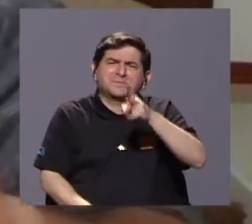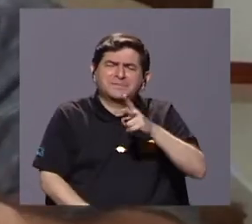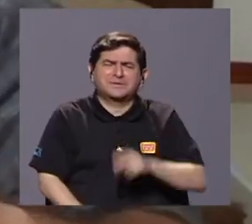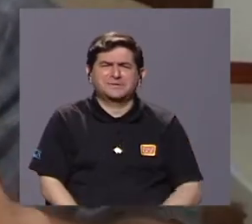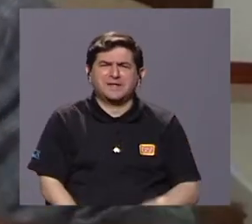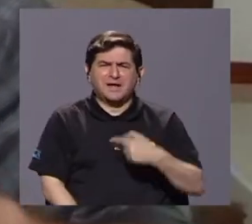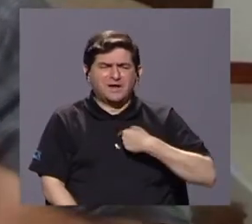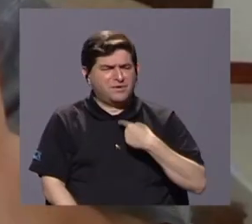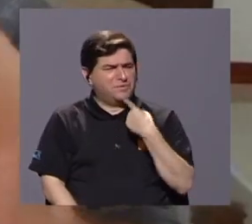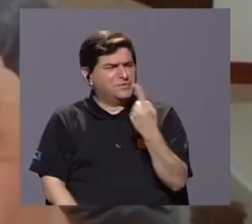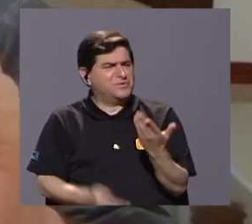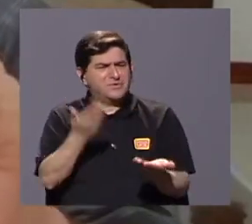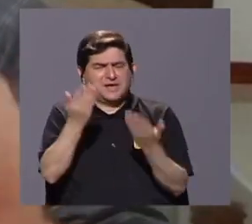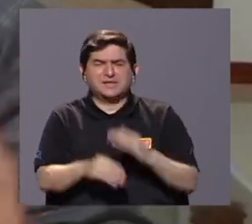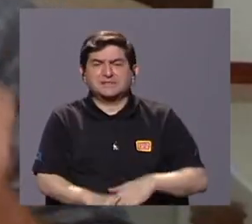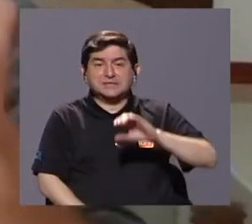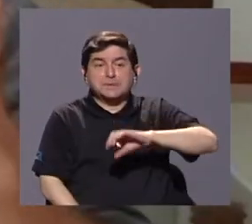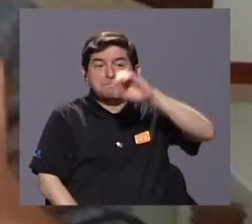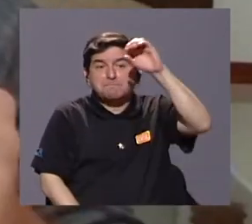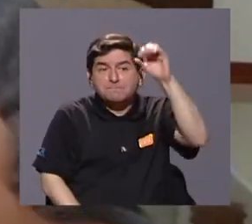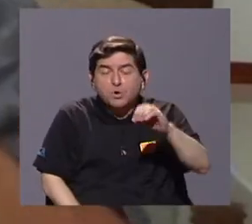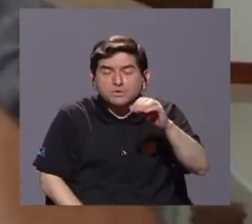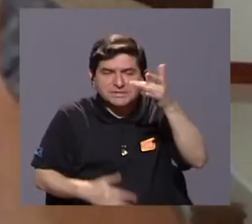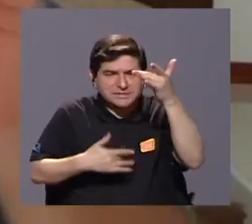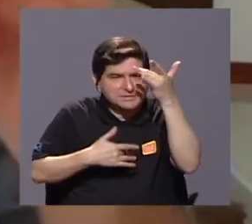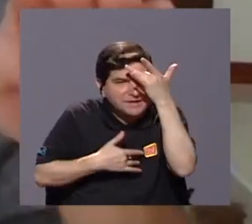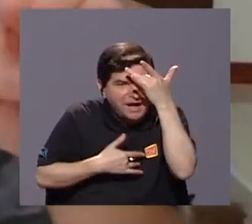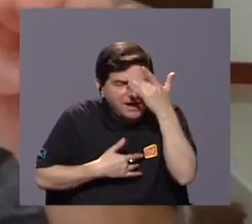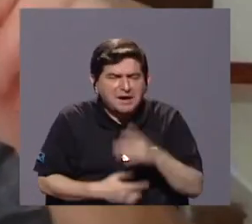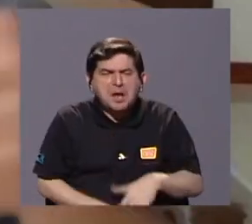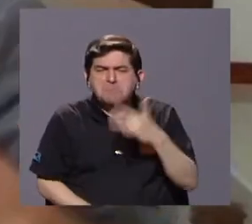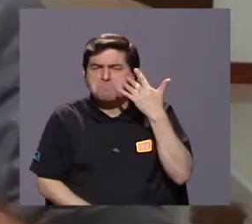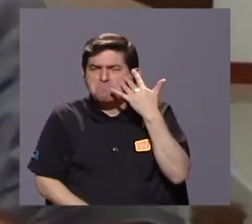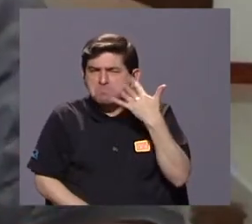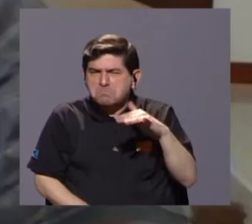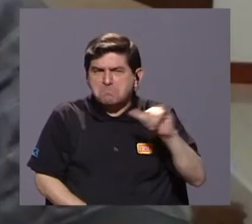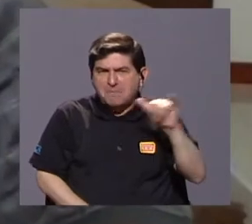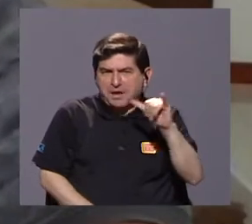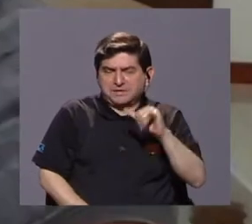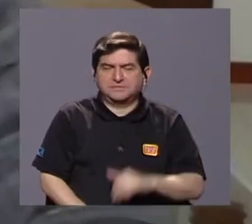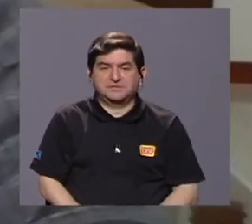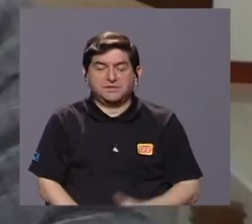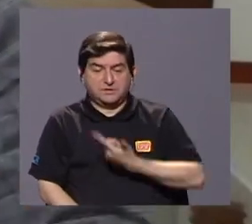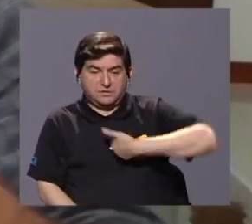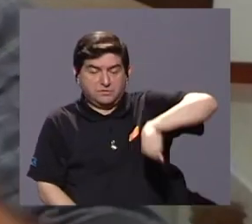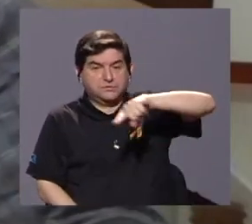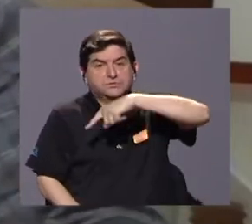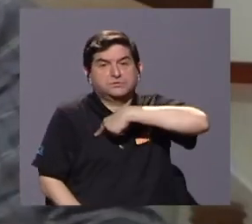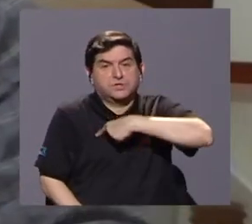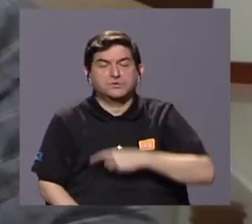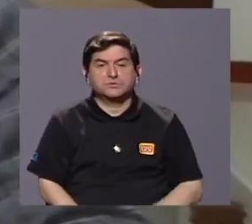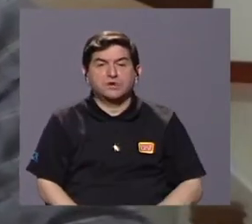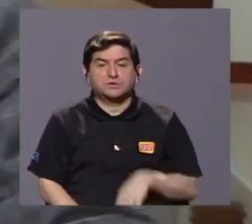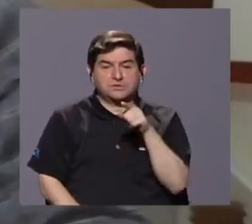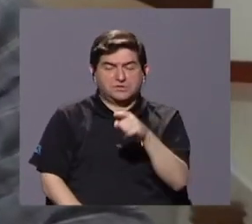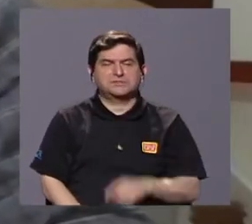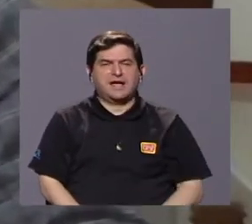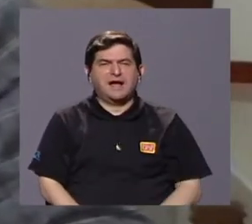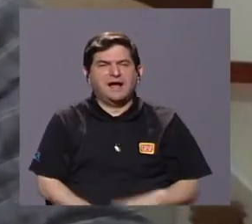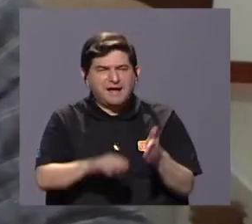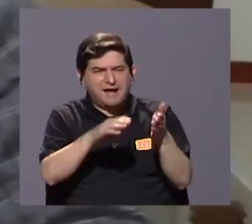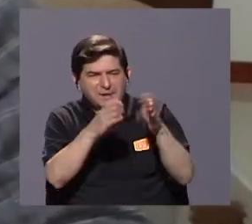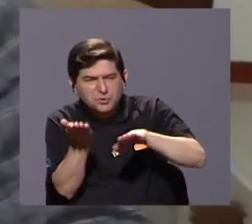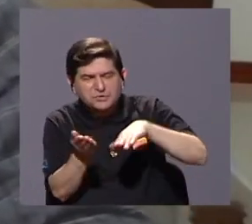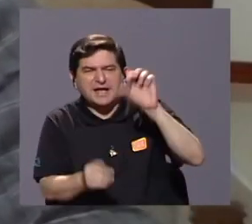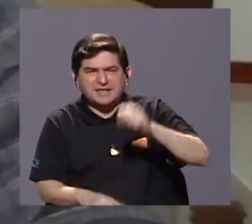uno puede decir que por tasas de enfermedad andamos muy parecidos. Cuando nos vamos a la letalidad es donde sí hay